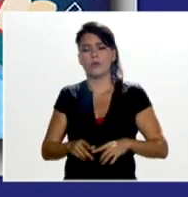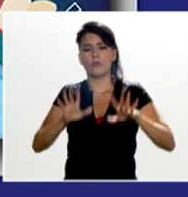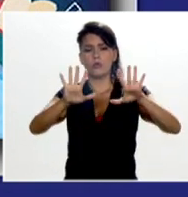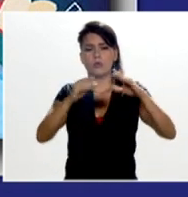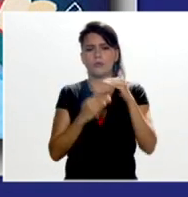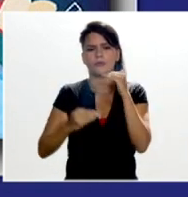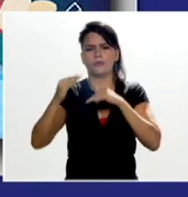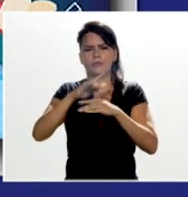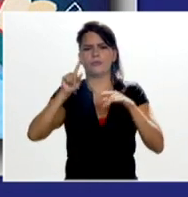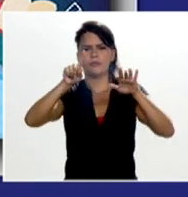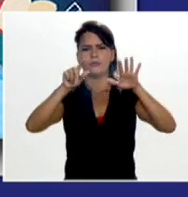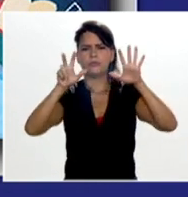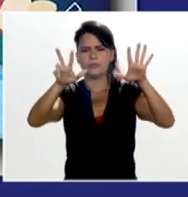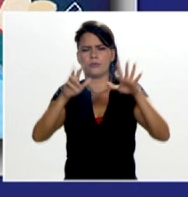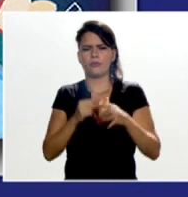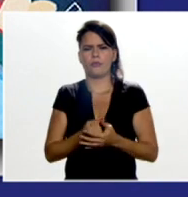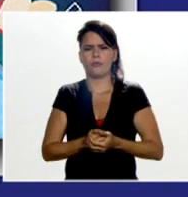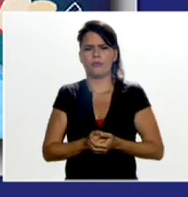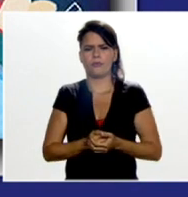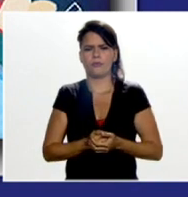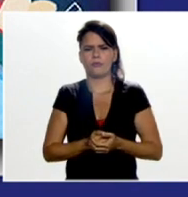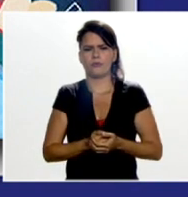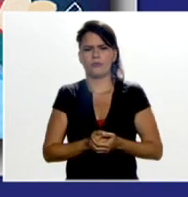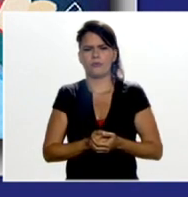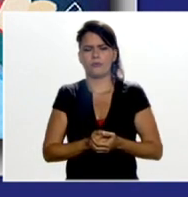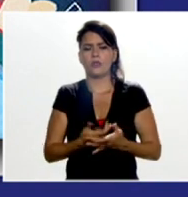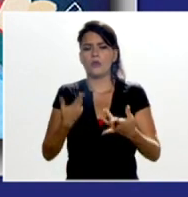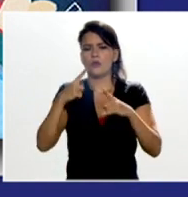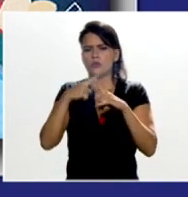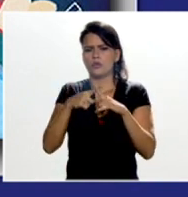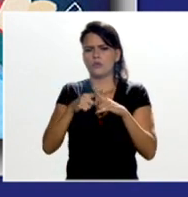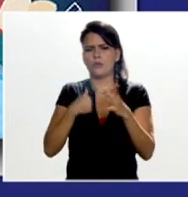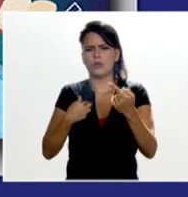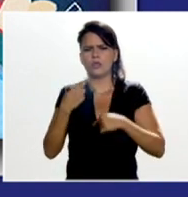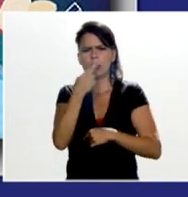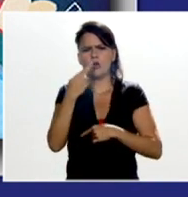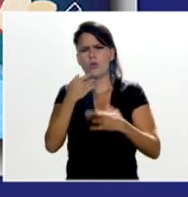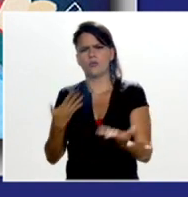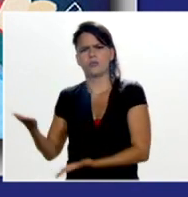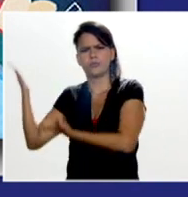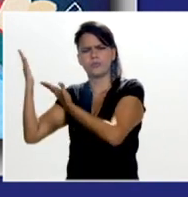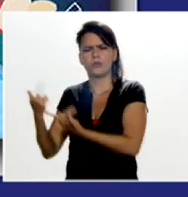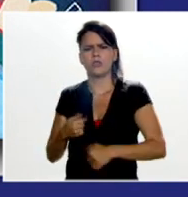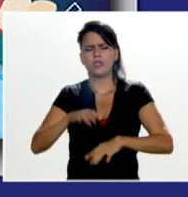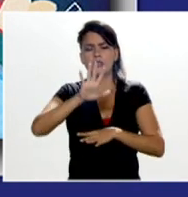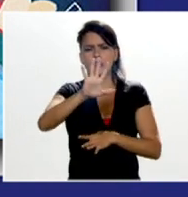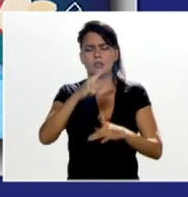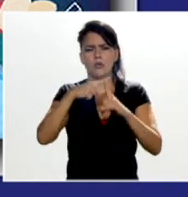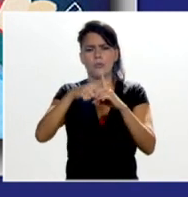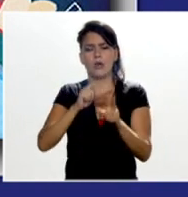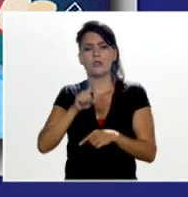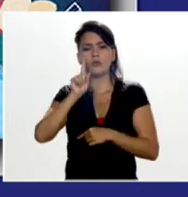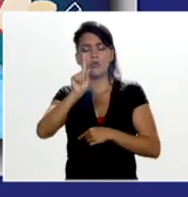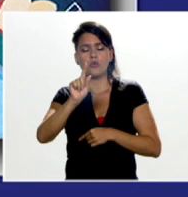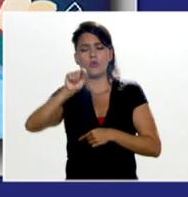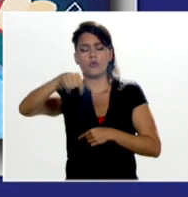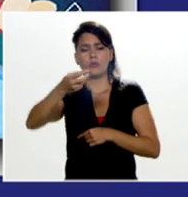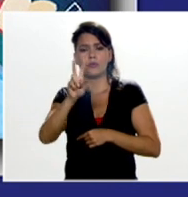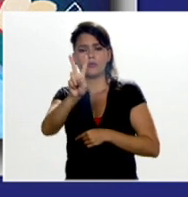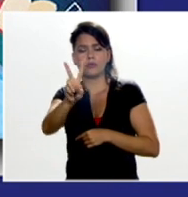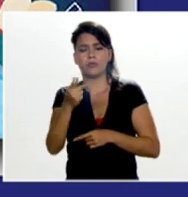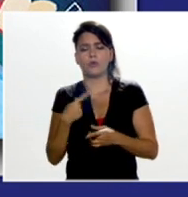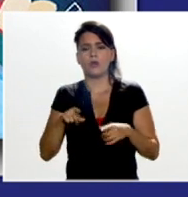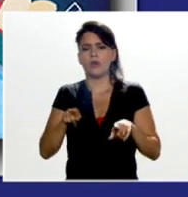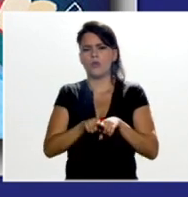efectuamos los coeficientes que están indicados en este caso en rojo. 5 más 1,2